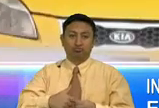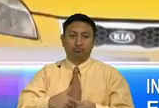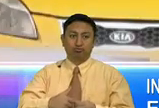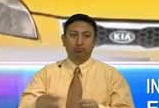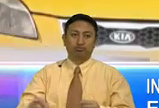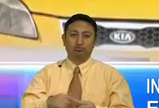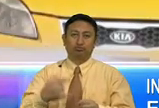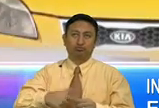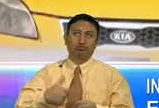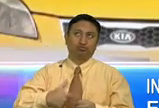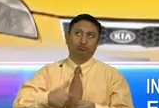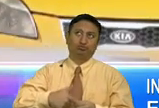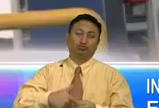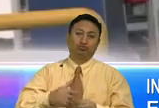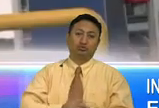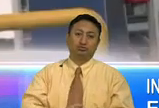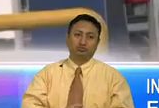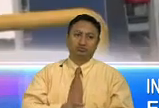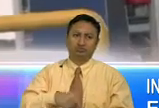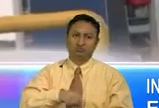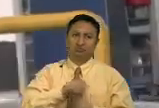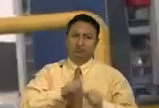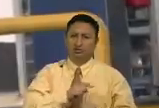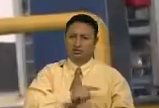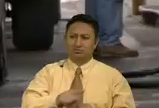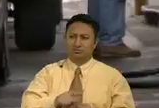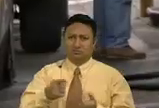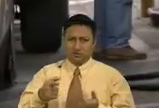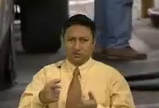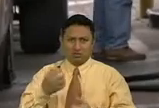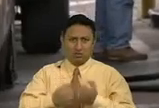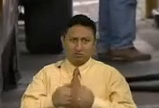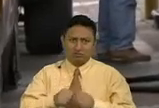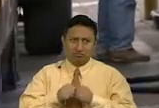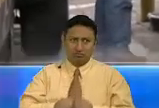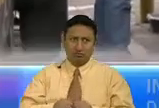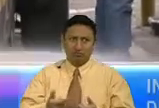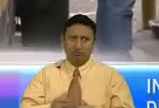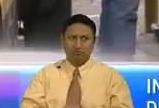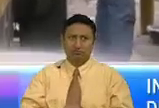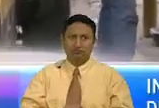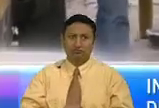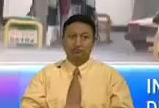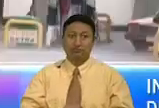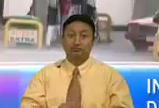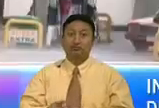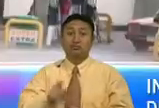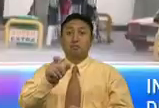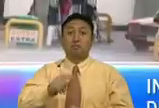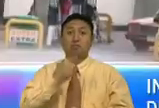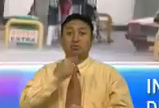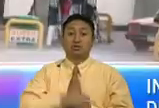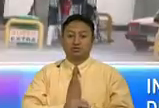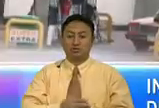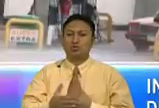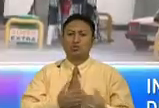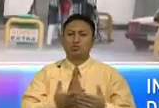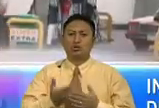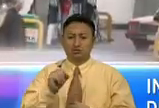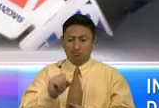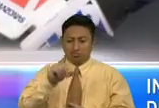las estaciones de servicio es la clave para cerciorarse que el delito está latente. No hay otra forma de vida, dicen, quienes aseguran que pese al alza, esto